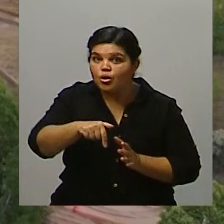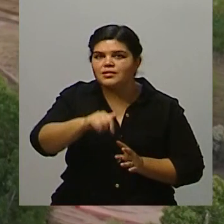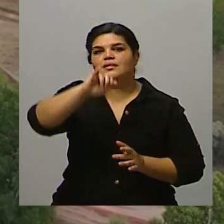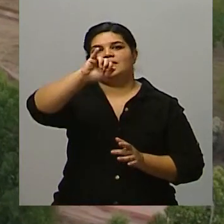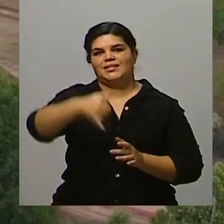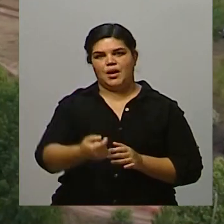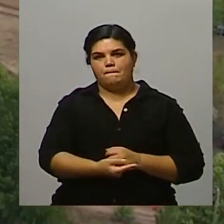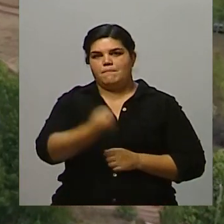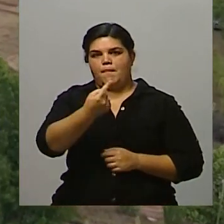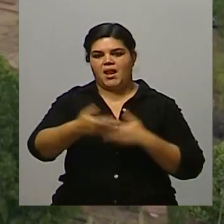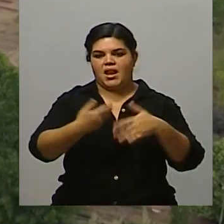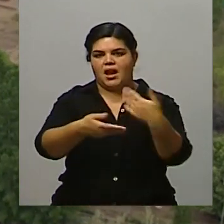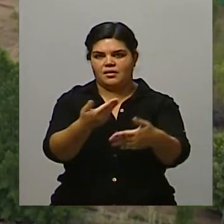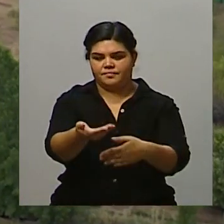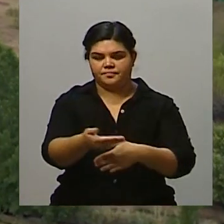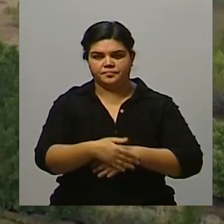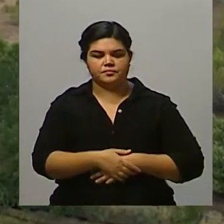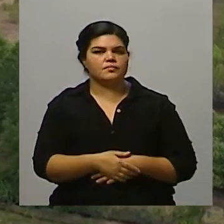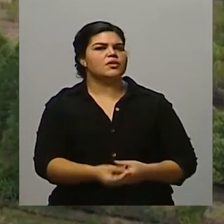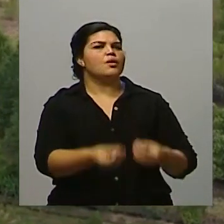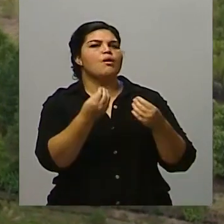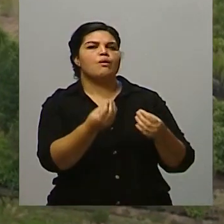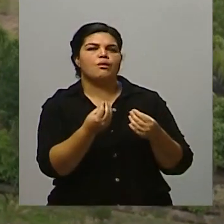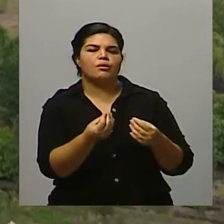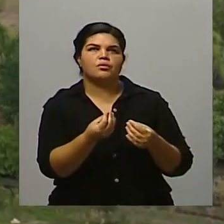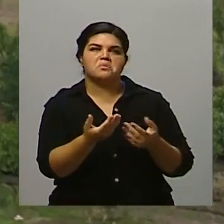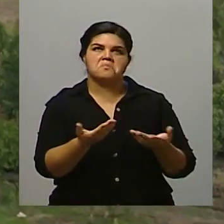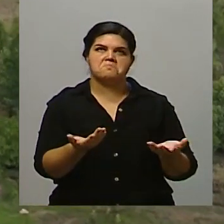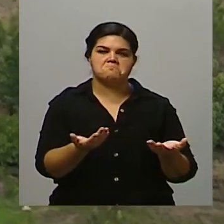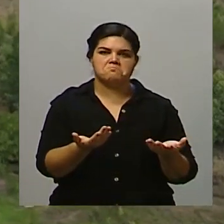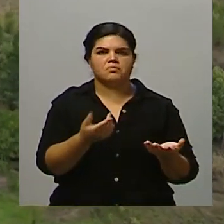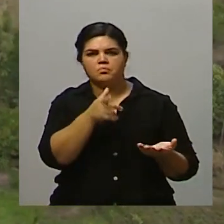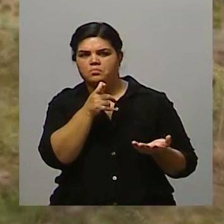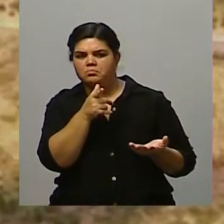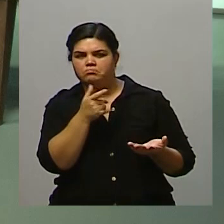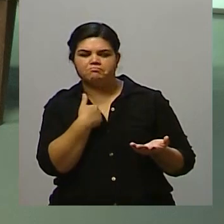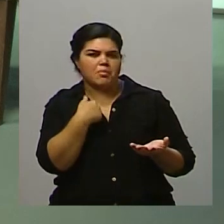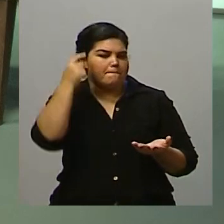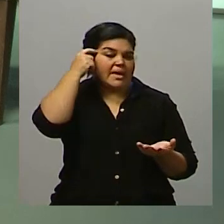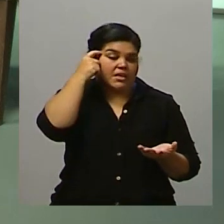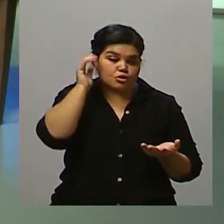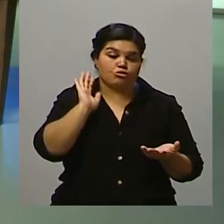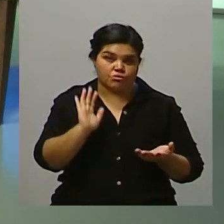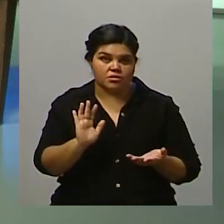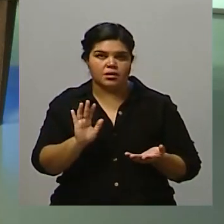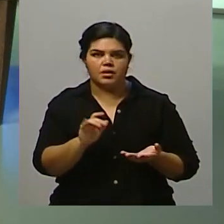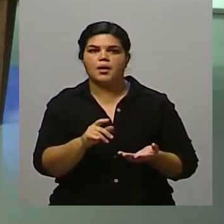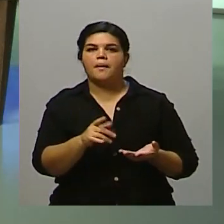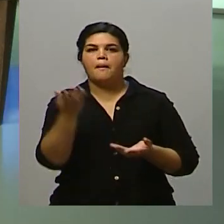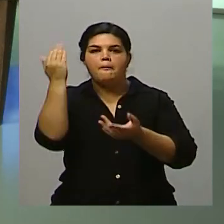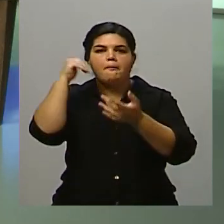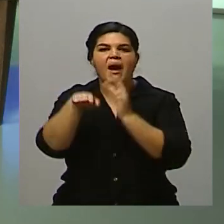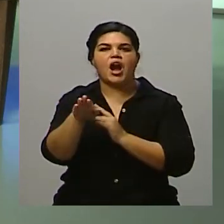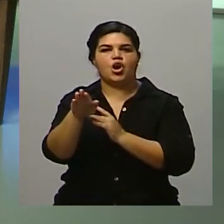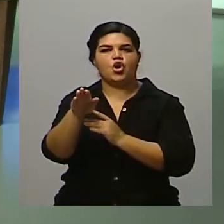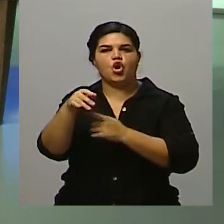Digo, y también, ¿cuáles son las prioridades que se da para...? Porque a mí se me ocurre pensar que un banco de proyectos significa que hay muchas opciones, ¿no? ¿Cuáles